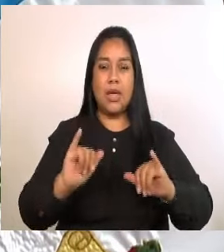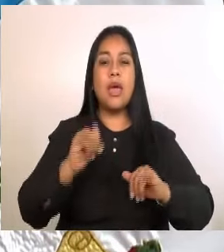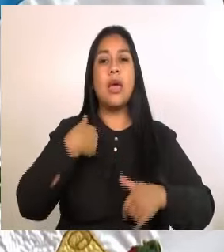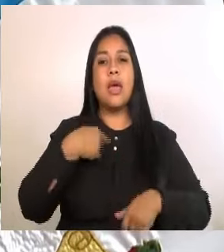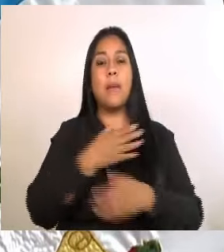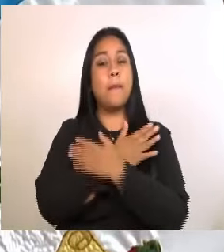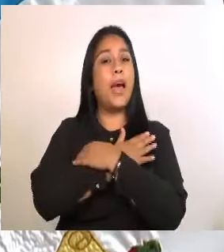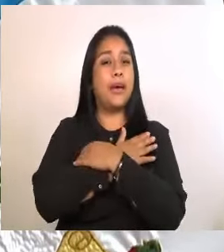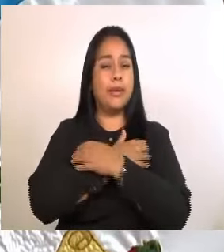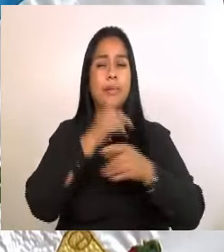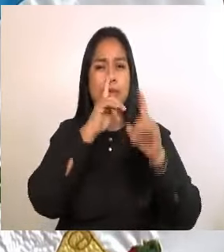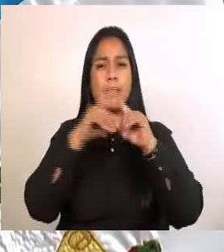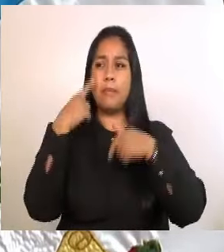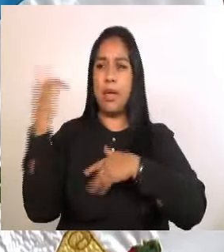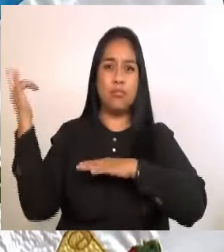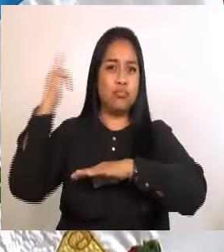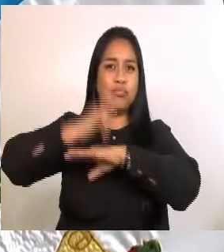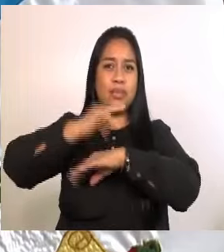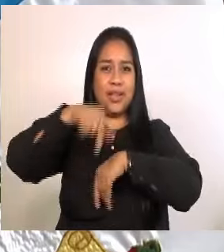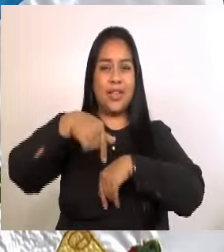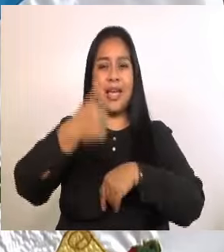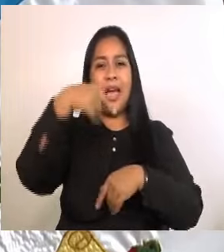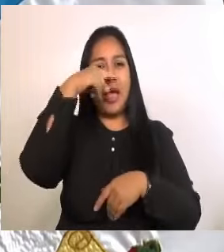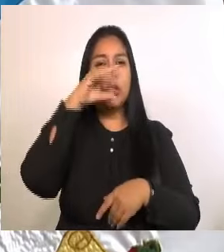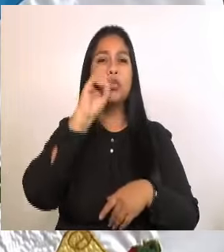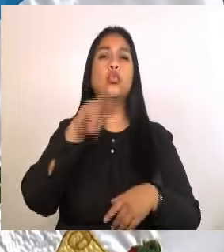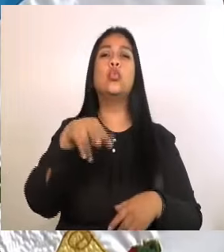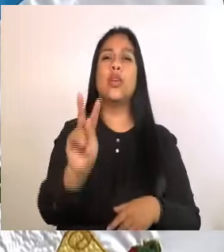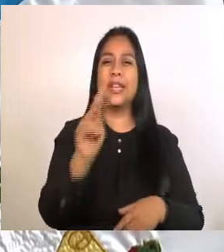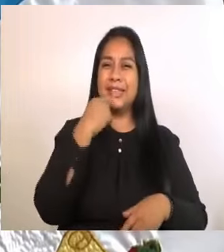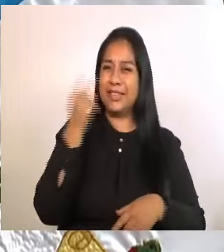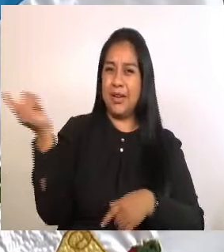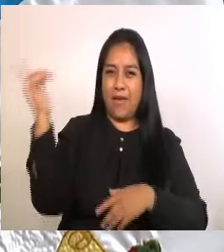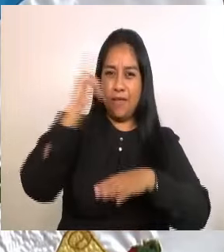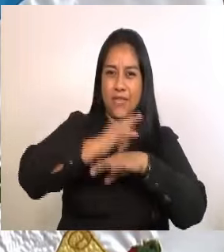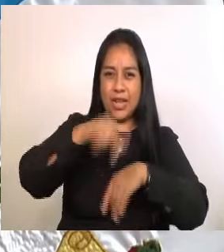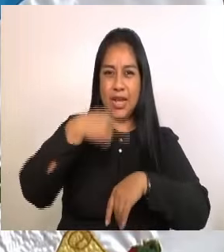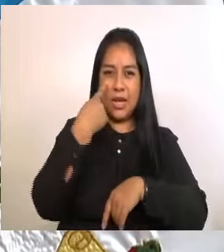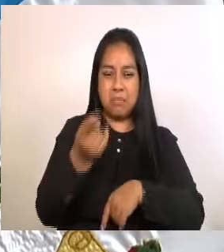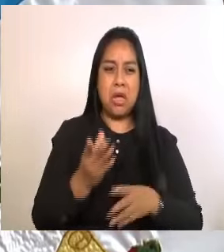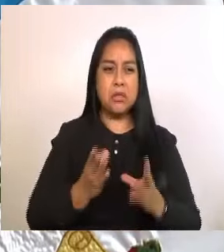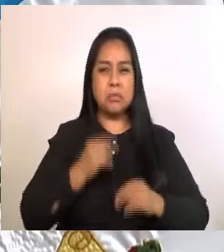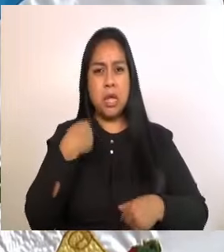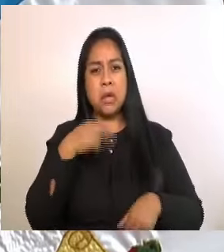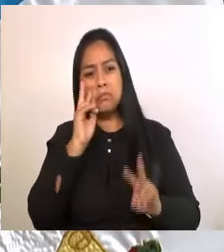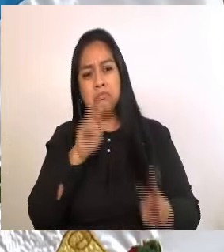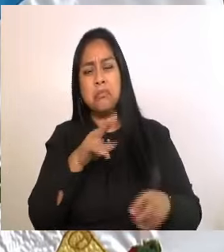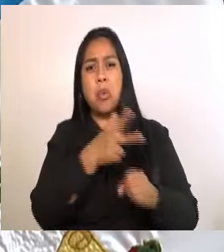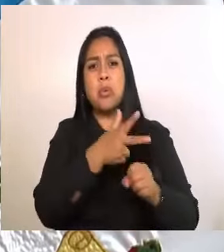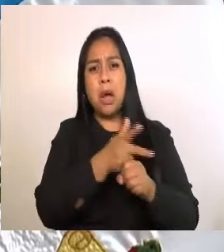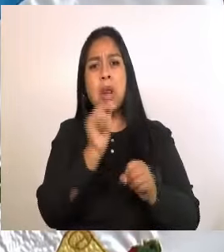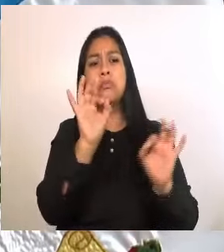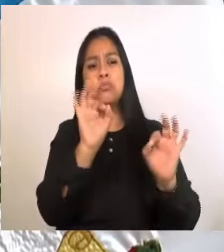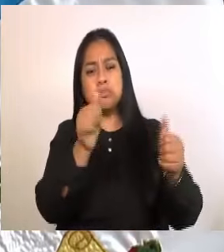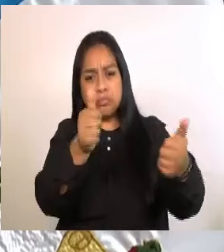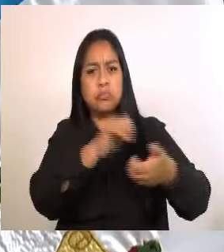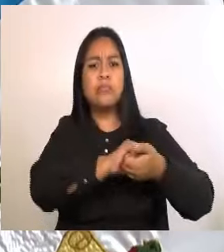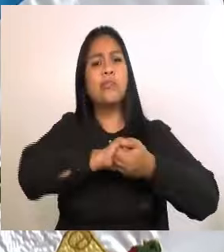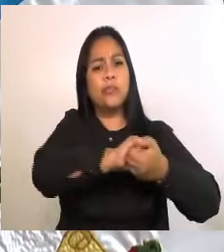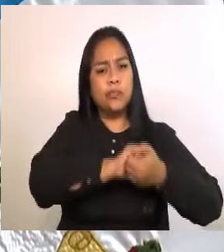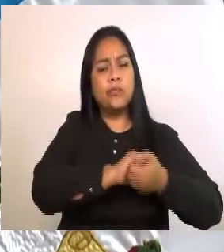vino nuestro secretario de Estado, Antony Blinken. Así que nosotros vemos Guatemala como un gran socio, un gran amigo,